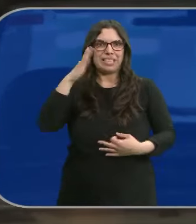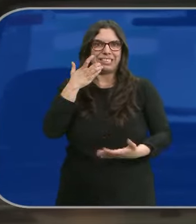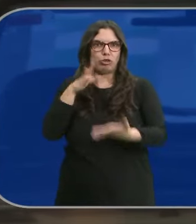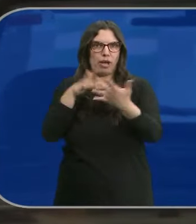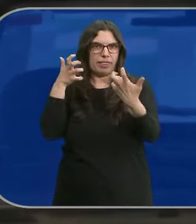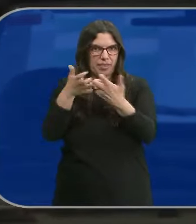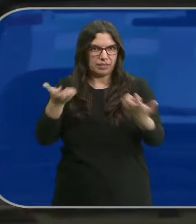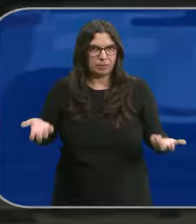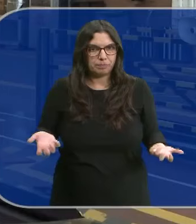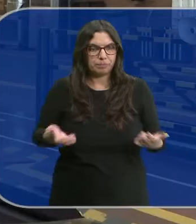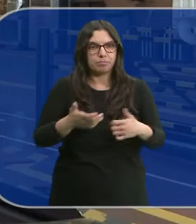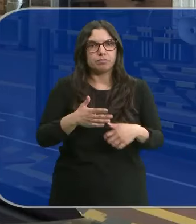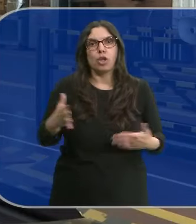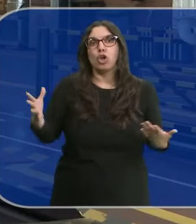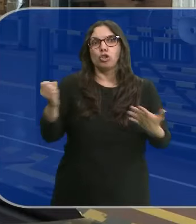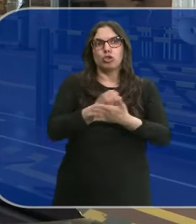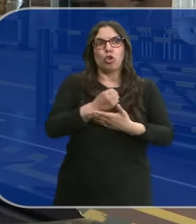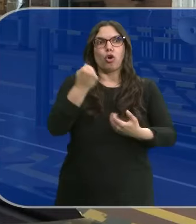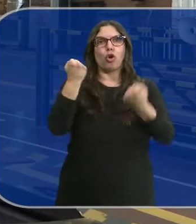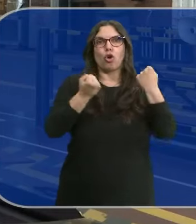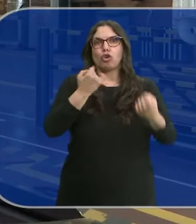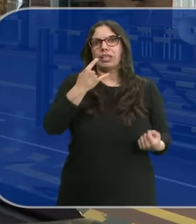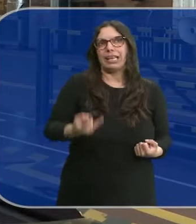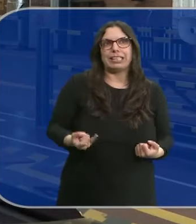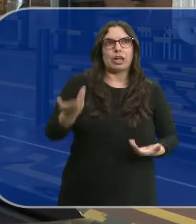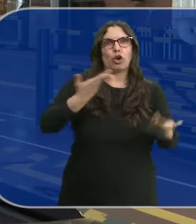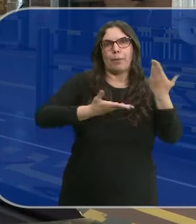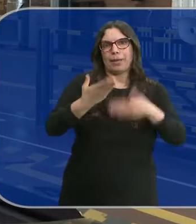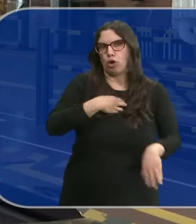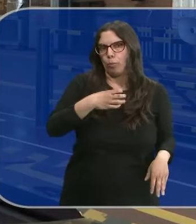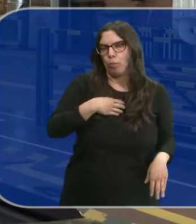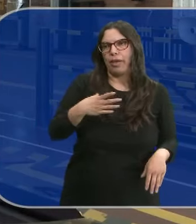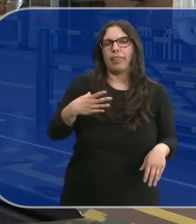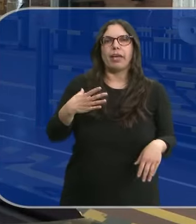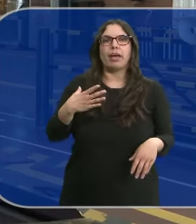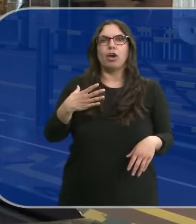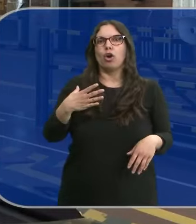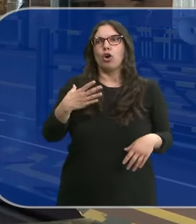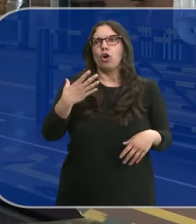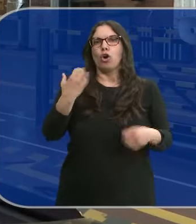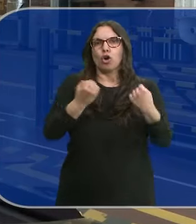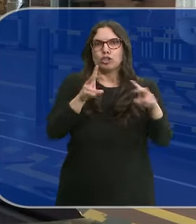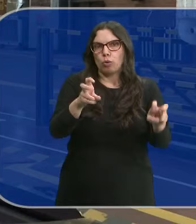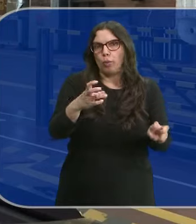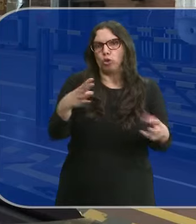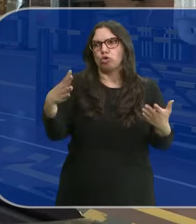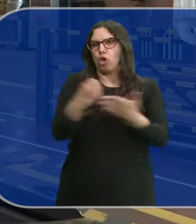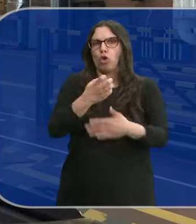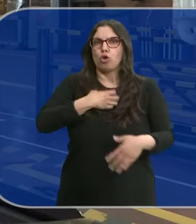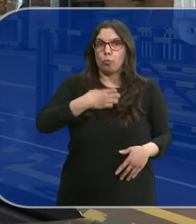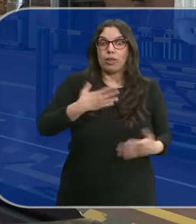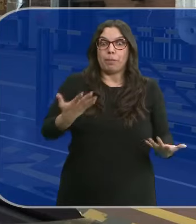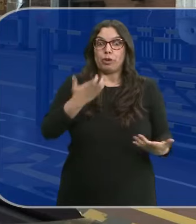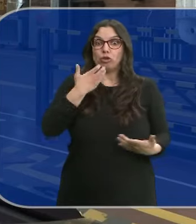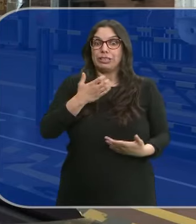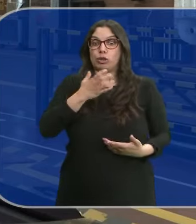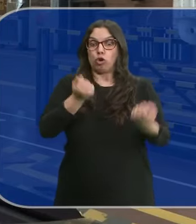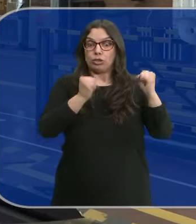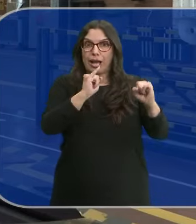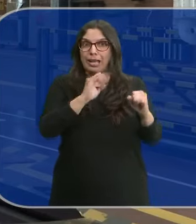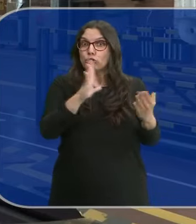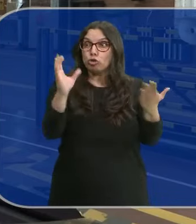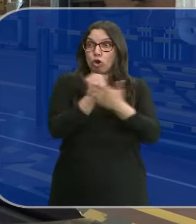siniestro. No todo el mundo puede cambiar a un coche eléctrico, todo el mundo puede tener un coche de cinco años, no todo el mundo. Entonces hay que velar para que todos